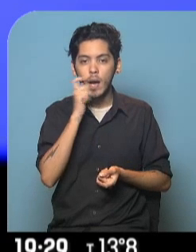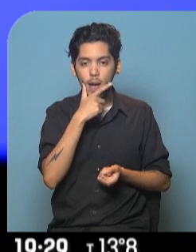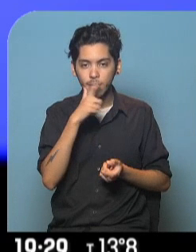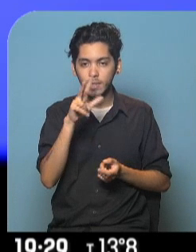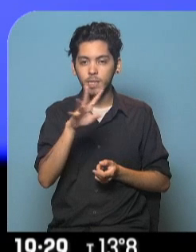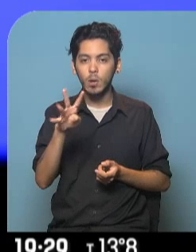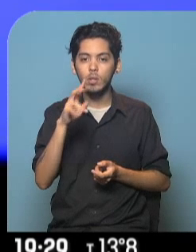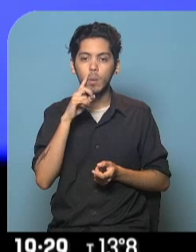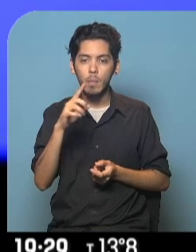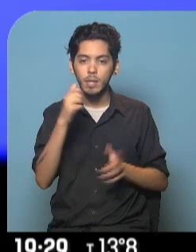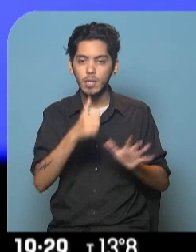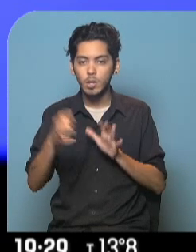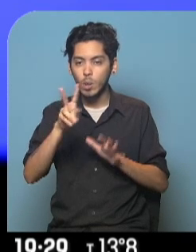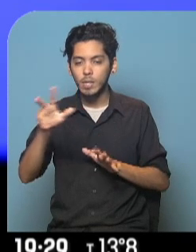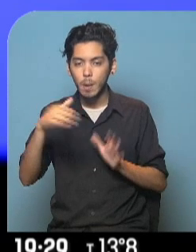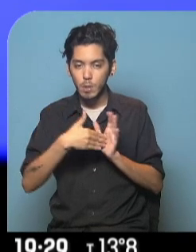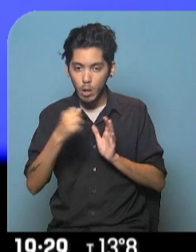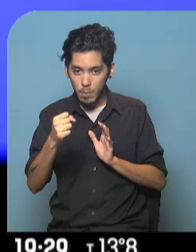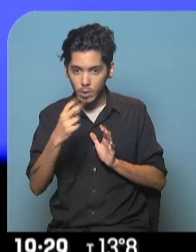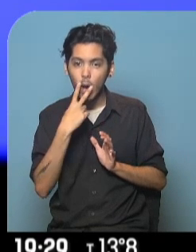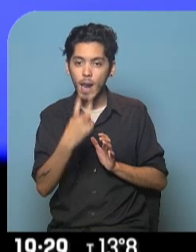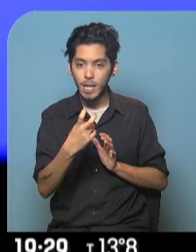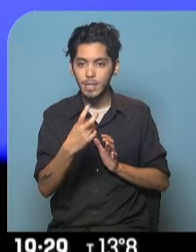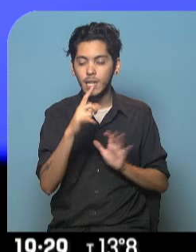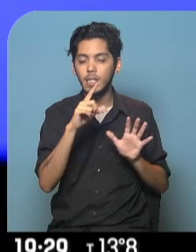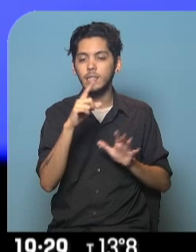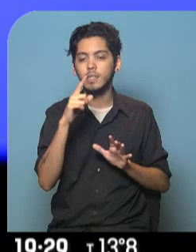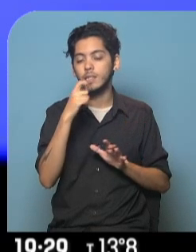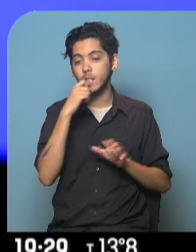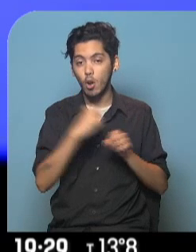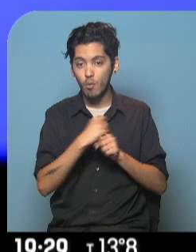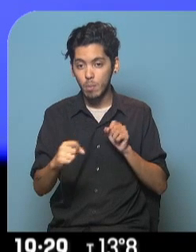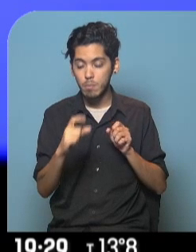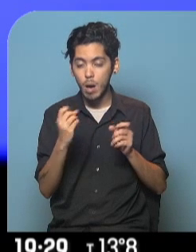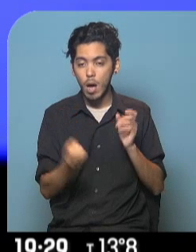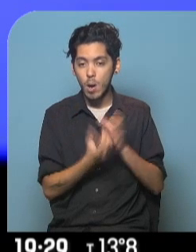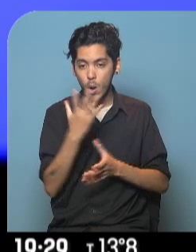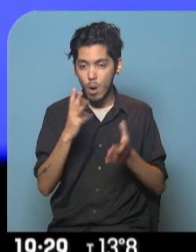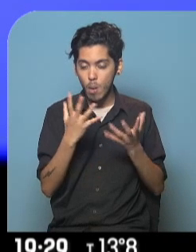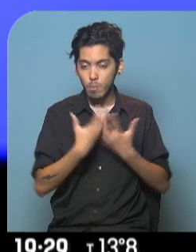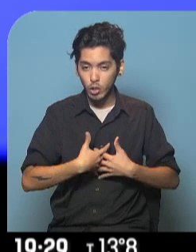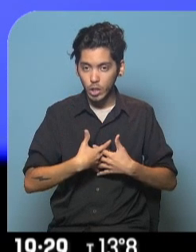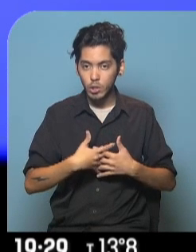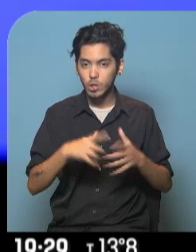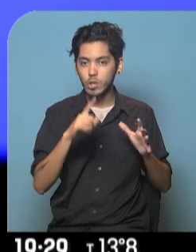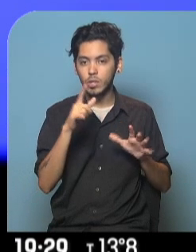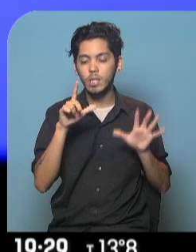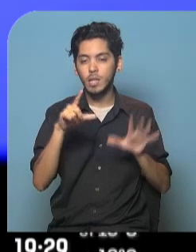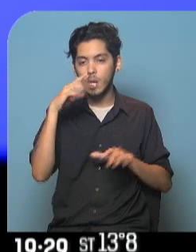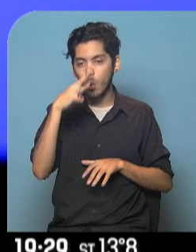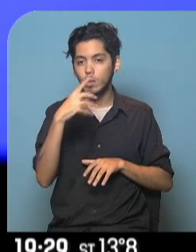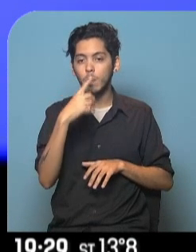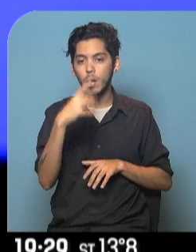643 millones de pesos en electricidad si se aprueba el proyecto opositor sería un costo de